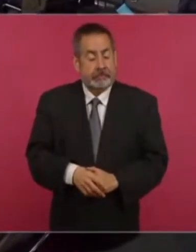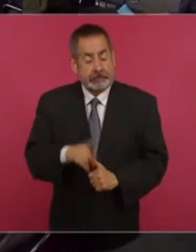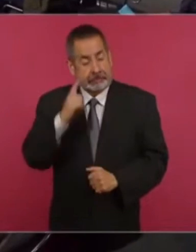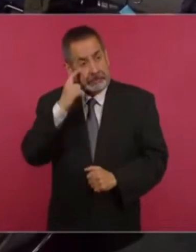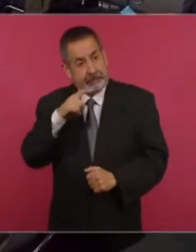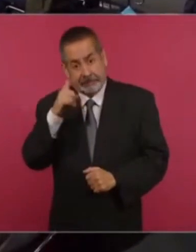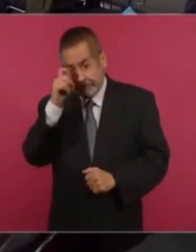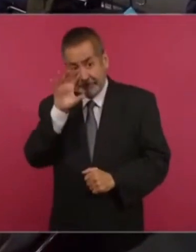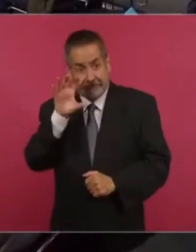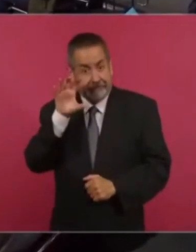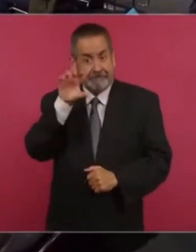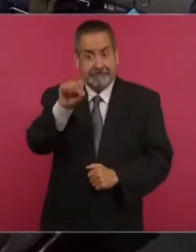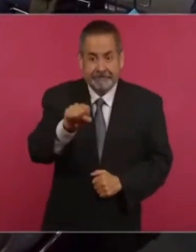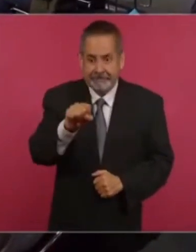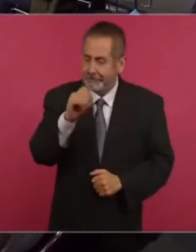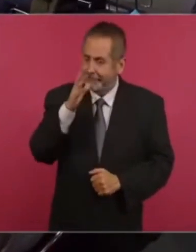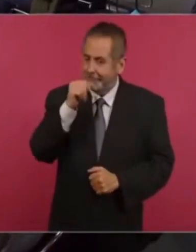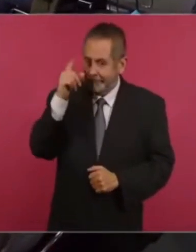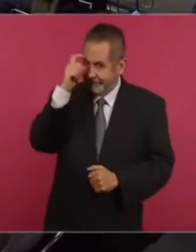insuperable es Modi.